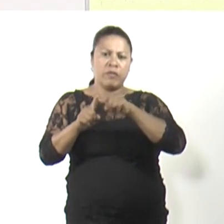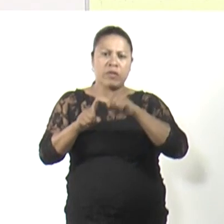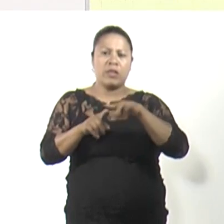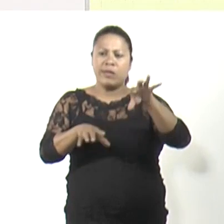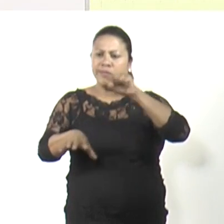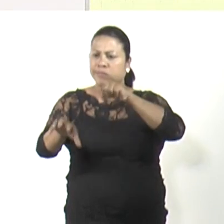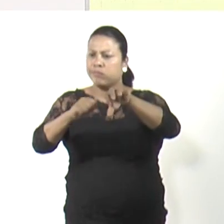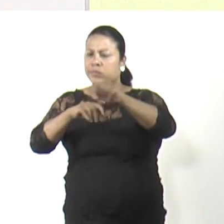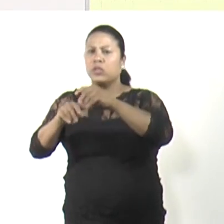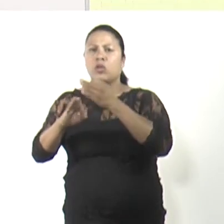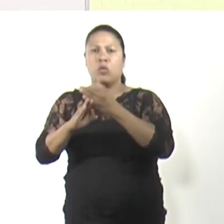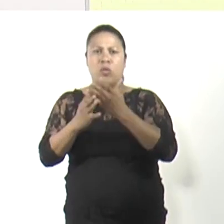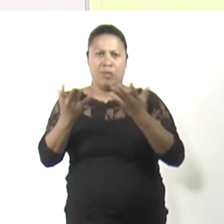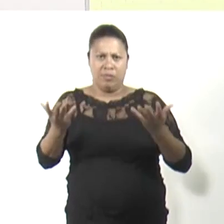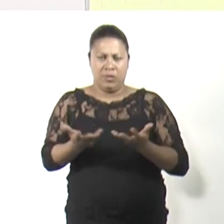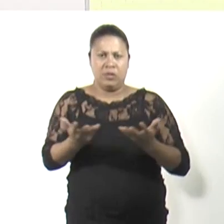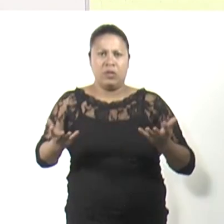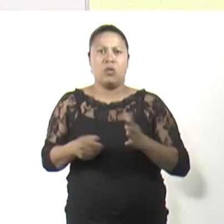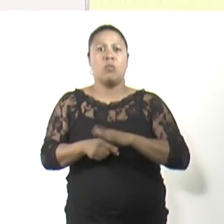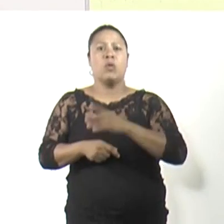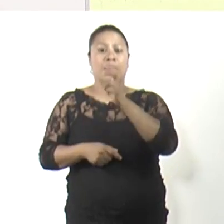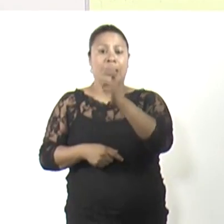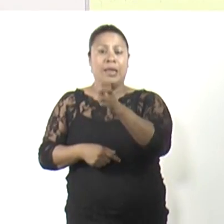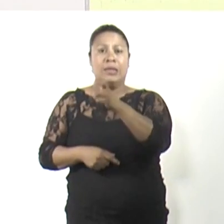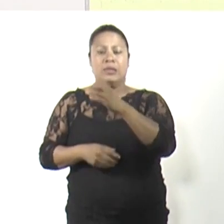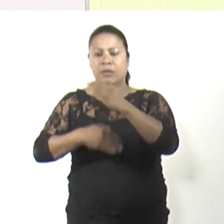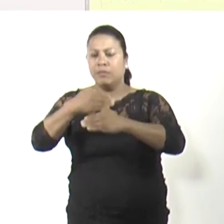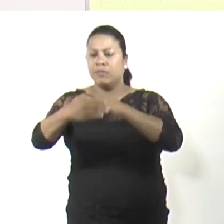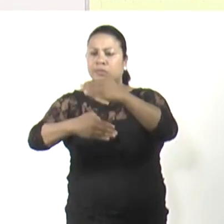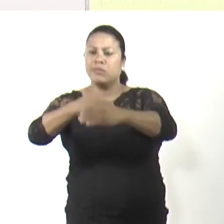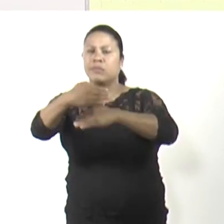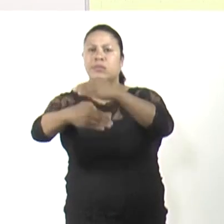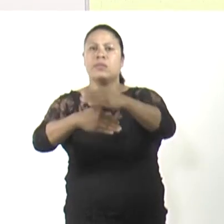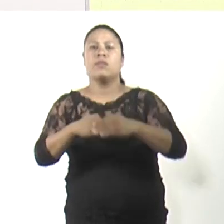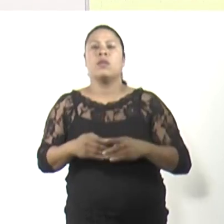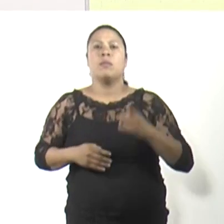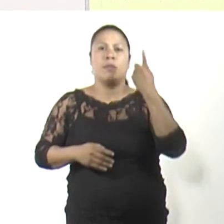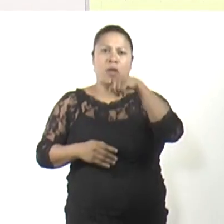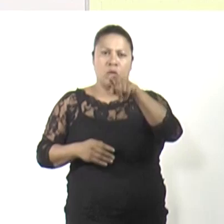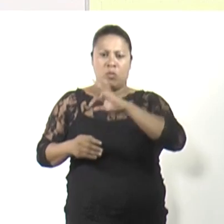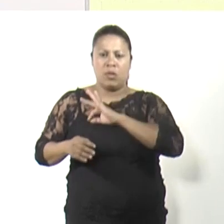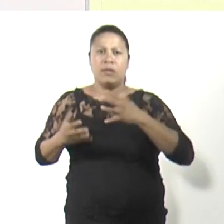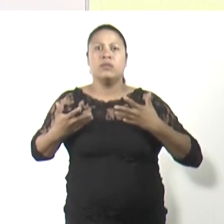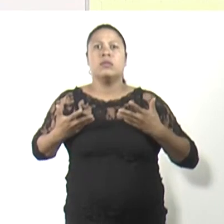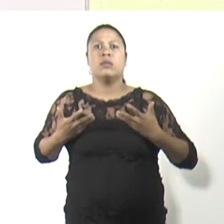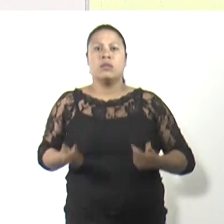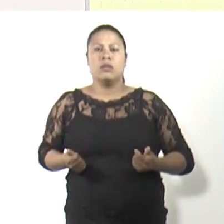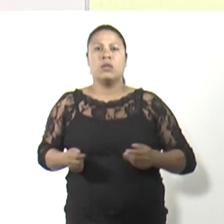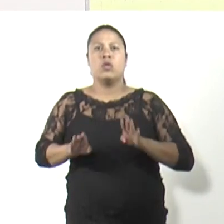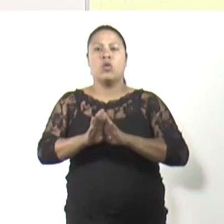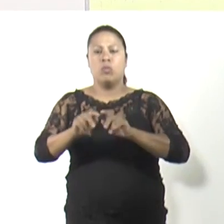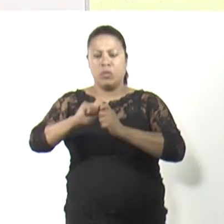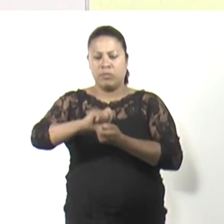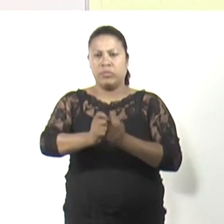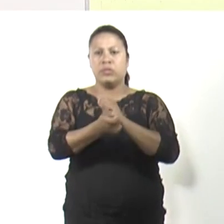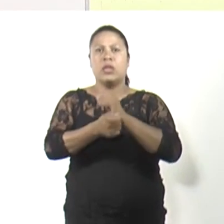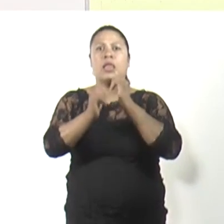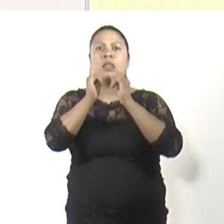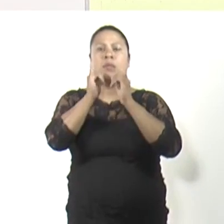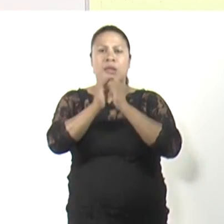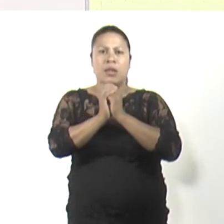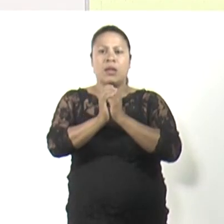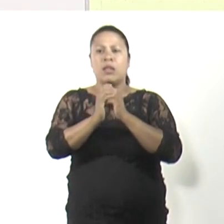que vamos desarrollando, porque ese es el proceso de comprensión y de interpretación que vamos a